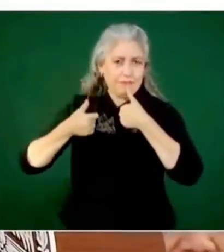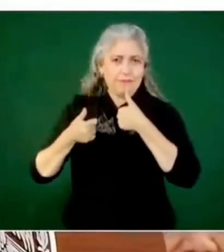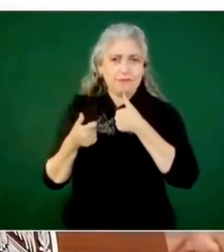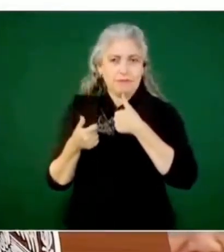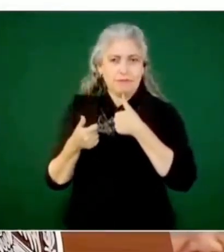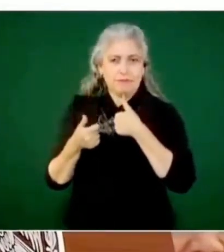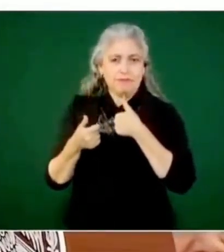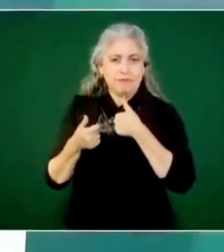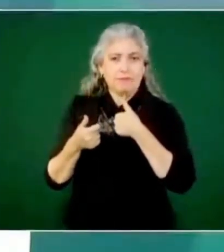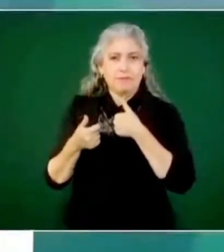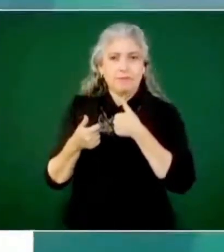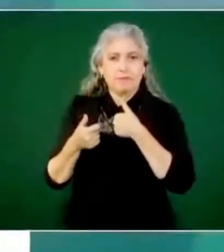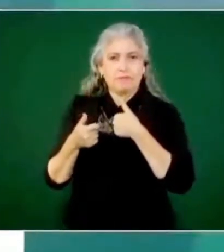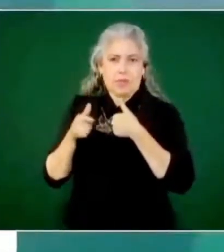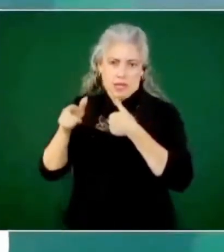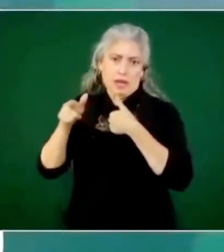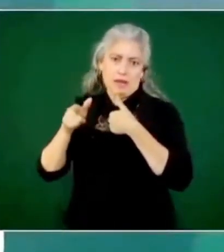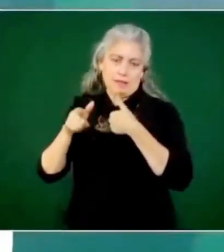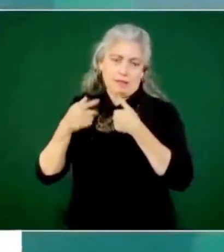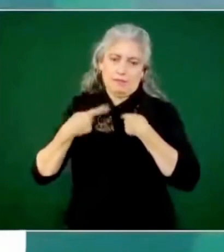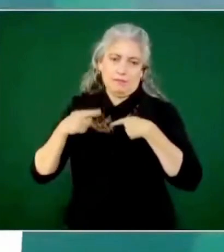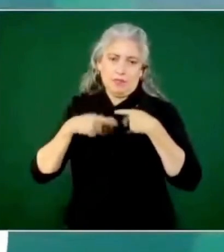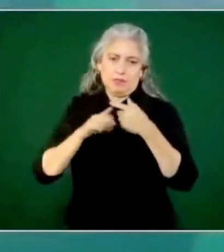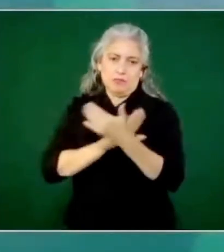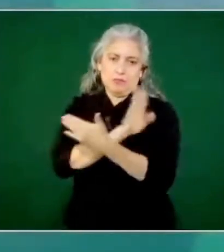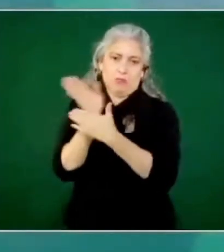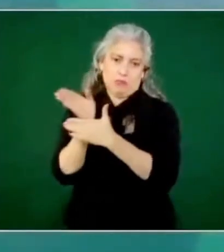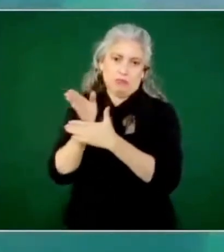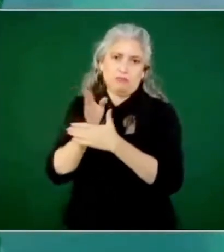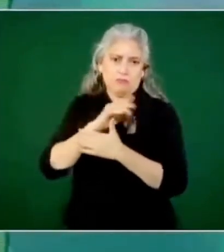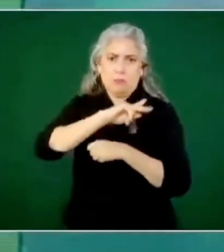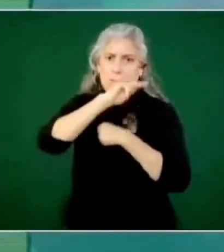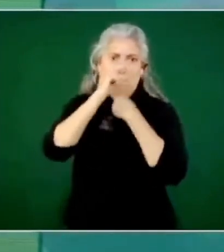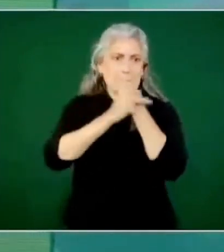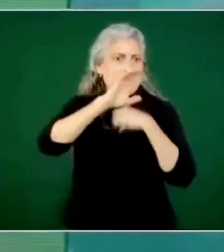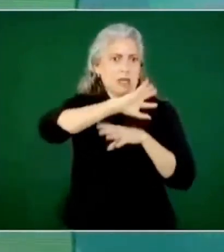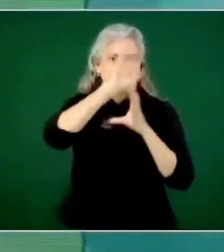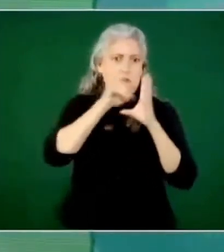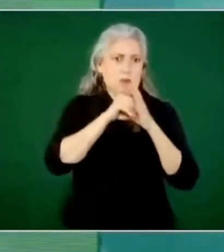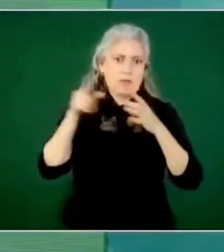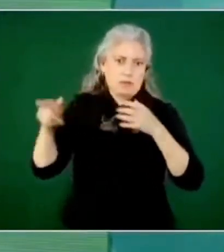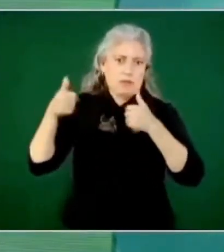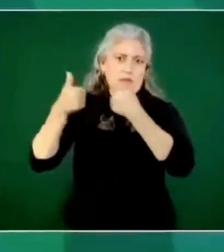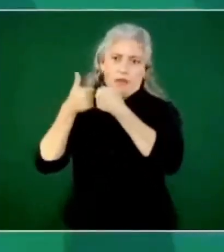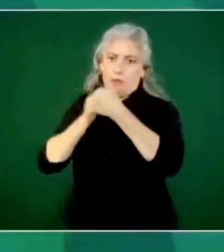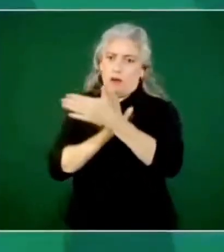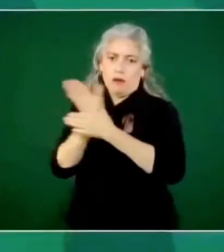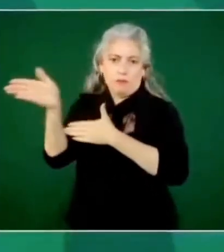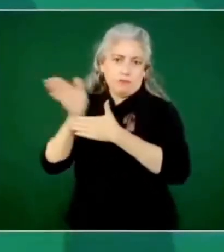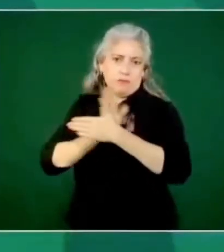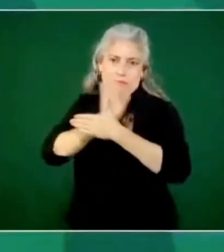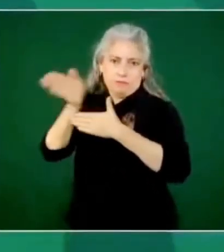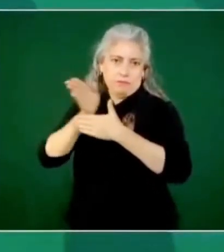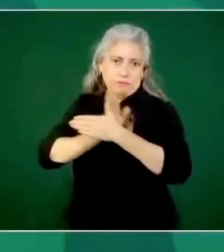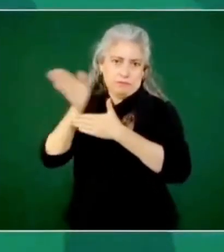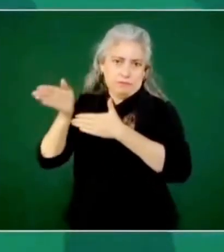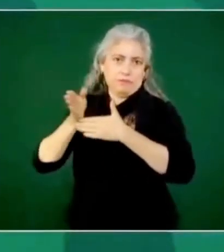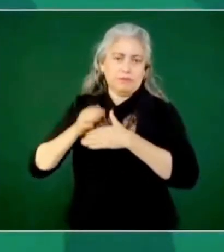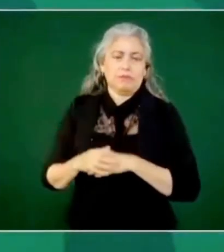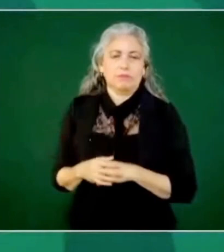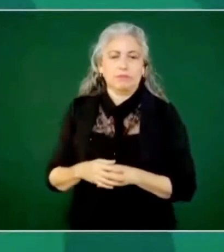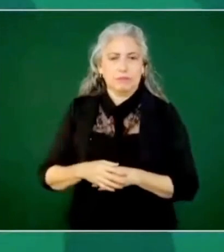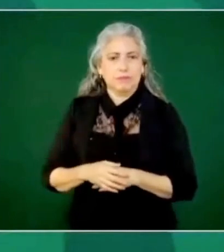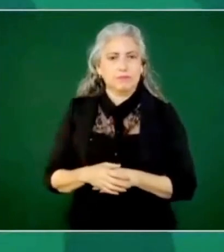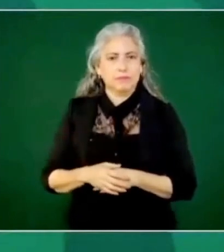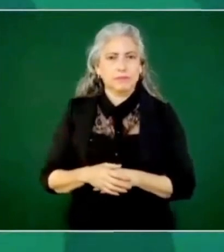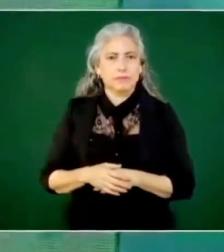el principal cruce de todo el país. Cuando hablan ahora, sobre